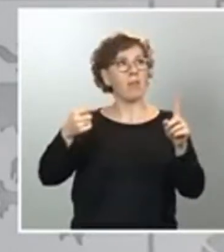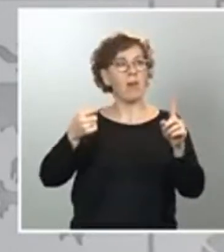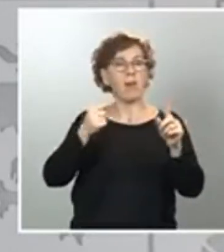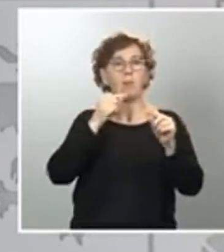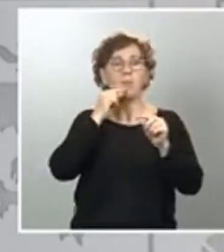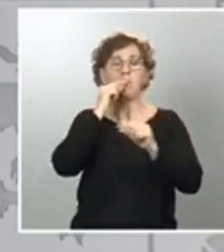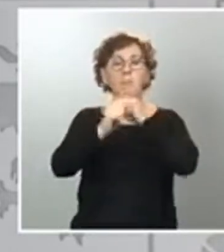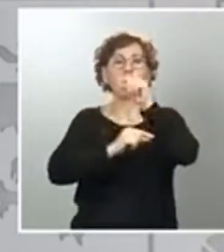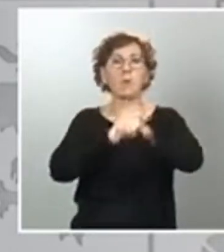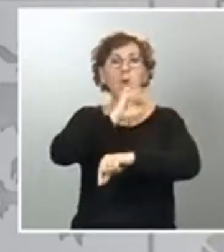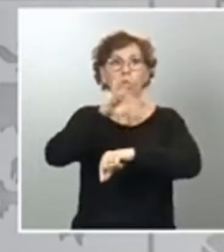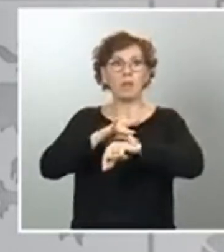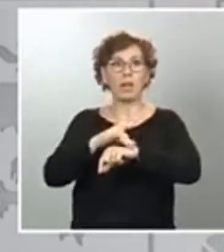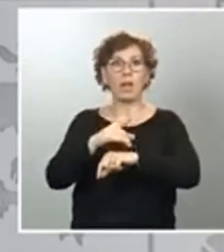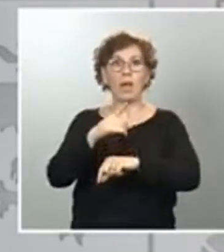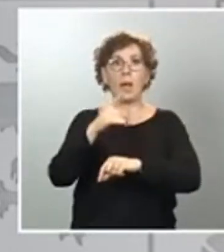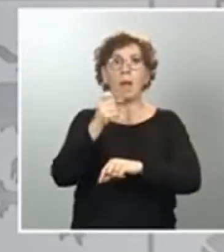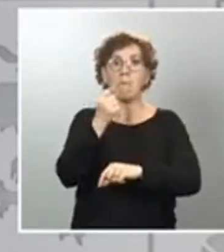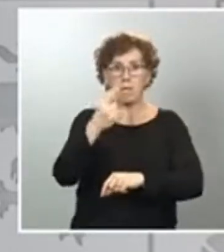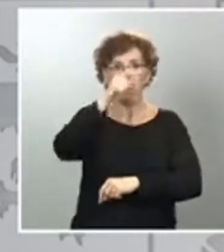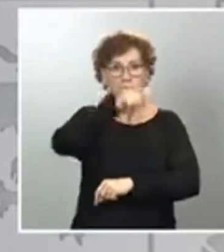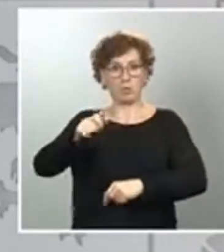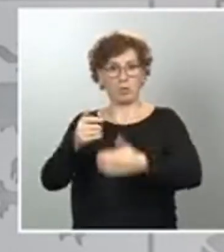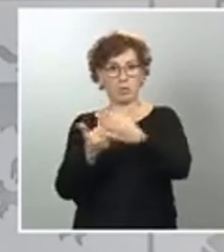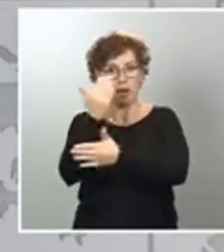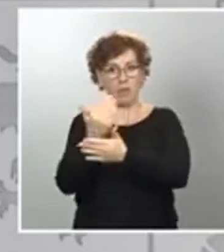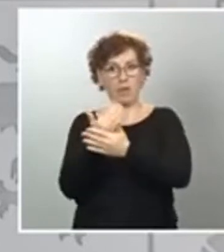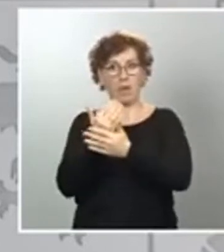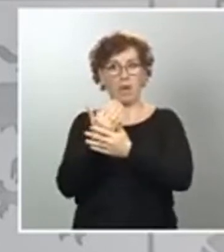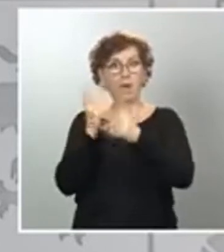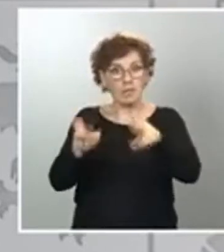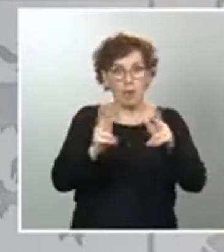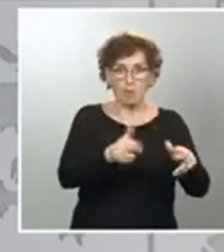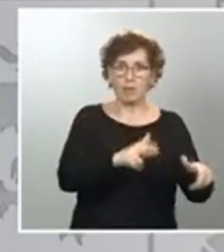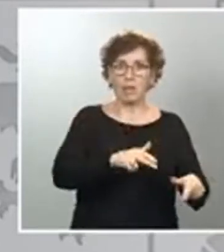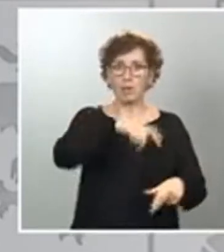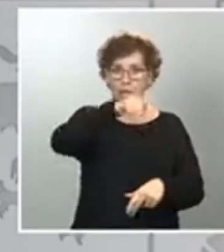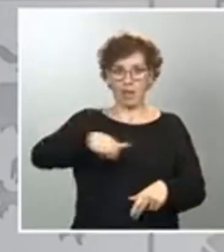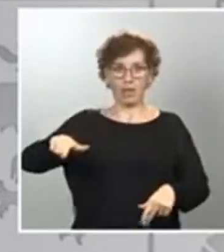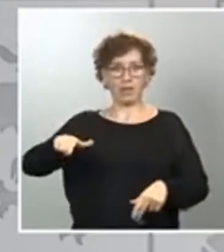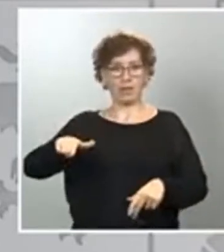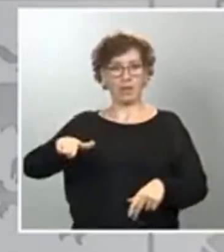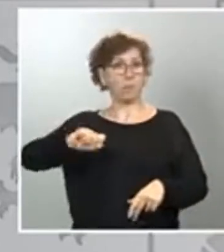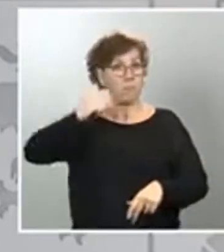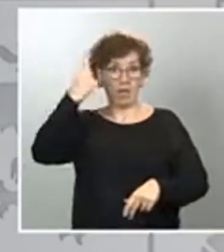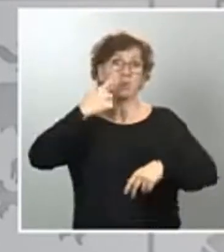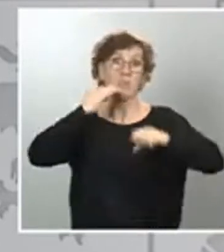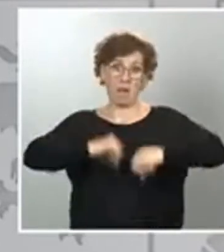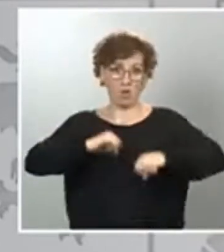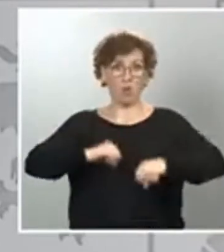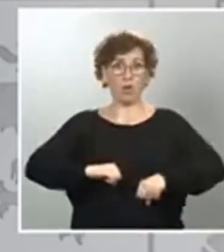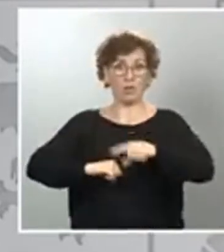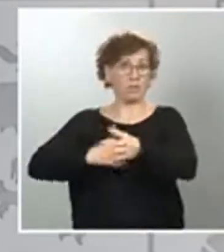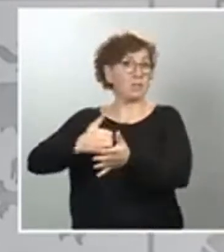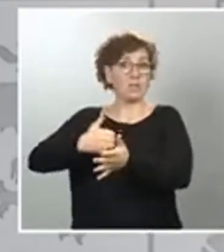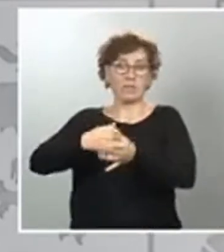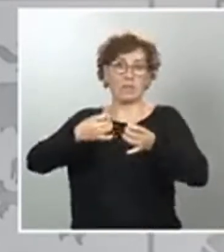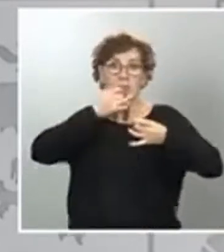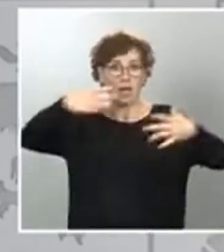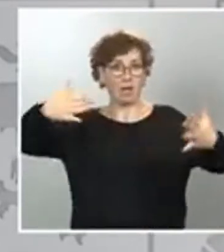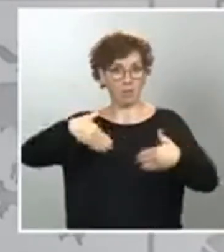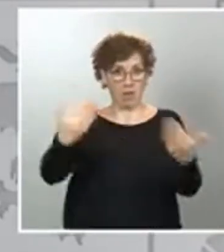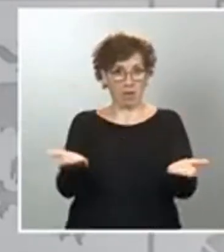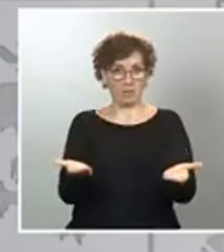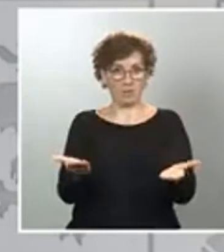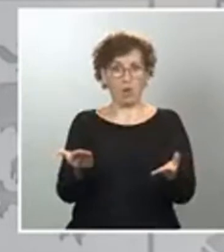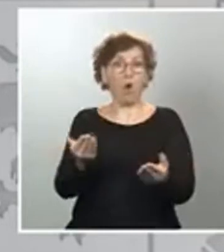está matando a personas en nuestro país, sobre todo a mayores, a personas mayores, que son los más vulnerables, o a las personas que sufren